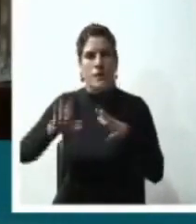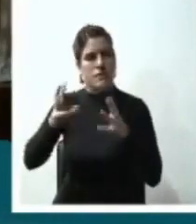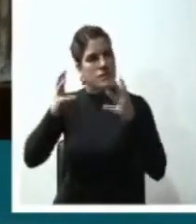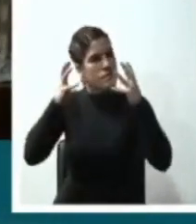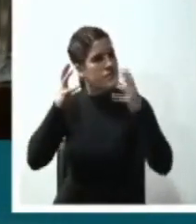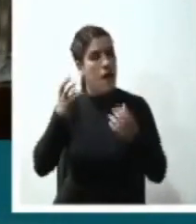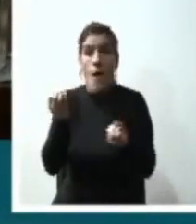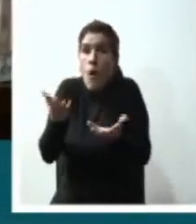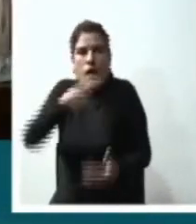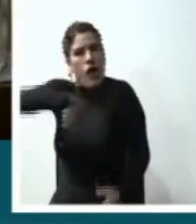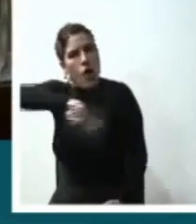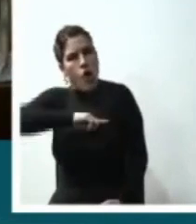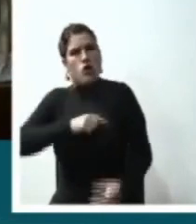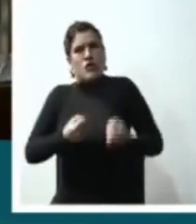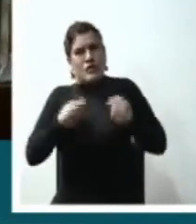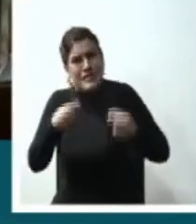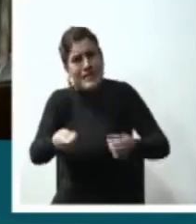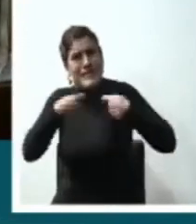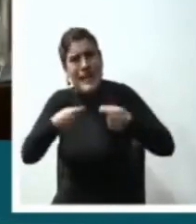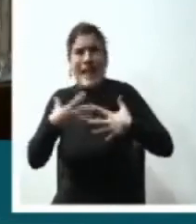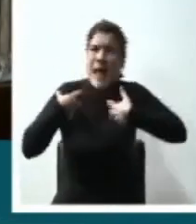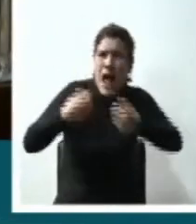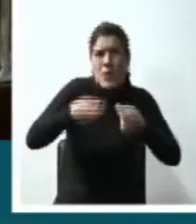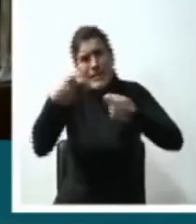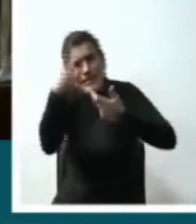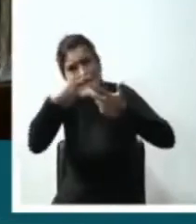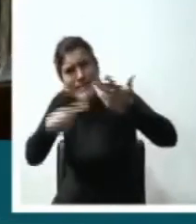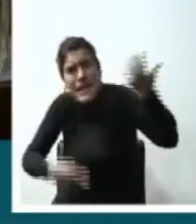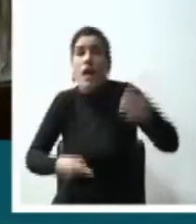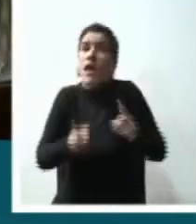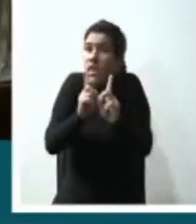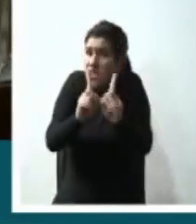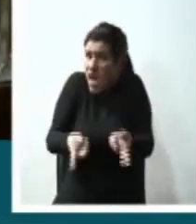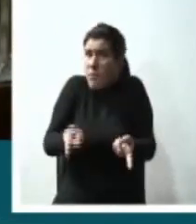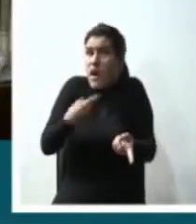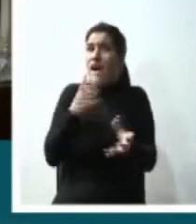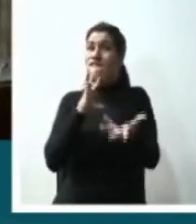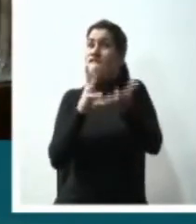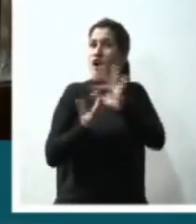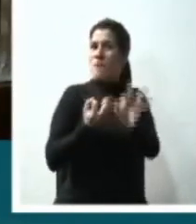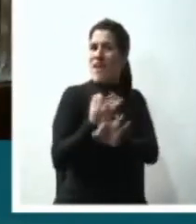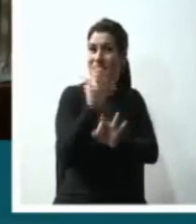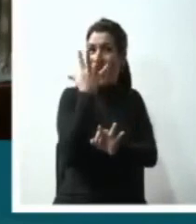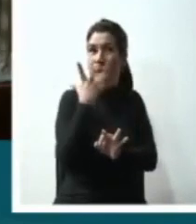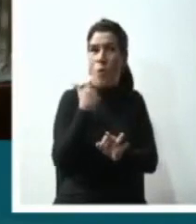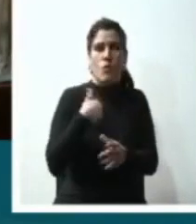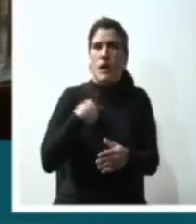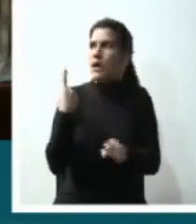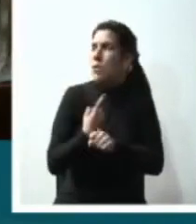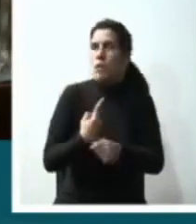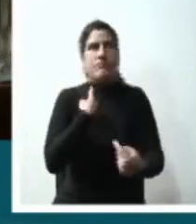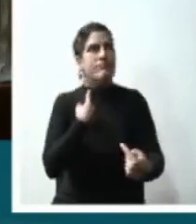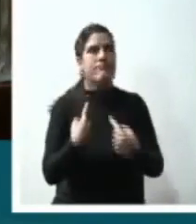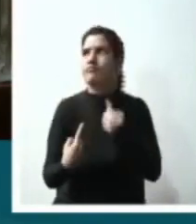desempeñamos a riesgo de nuestra salud y también en contra de la enseñanza, que nos gusta y que practicamos todos los días.